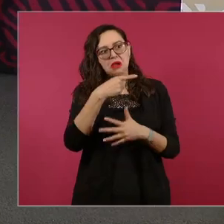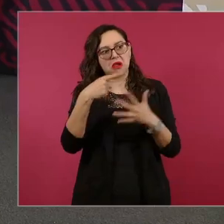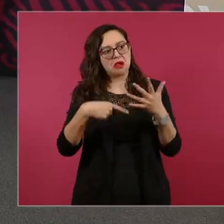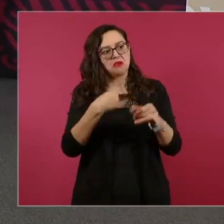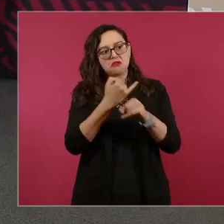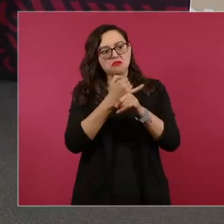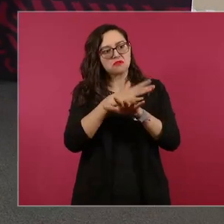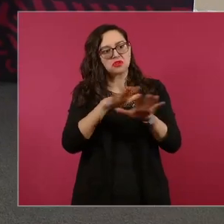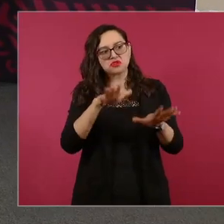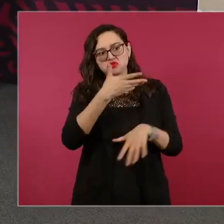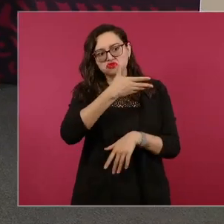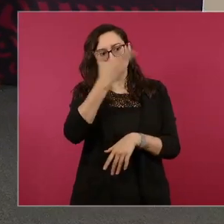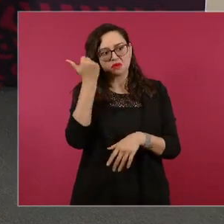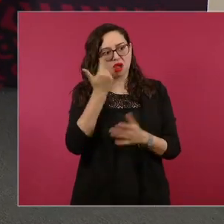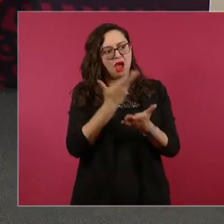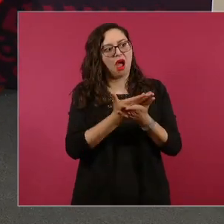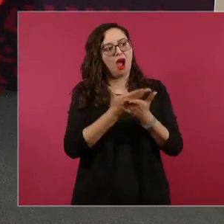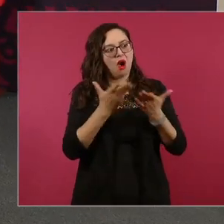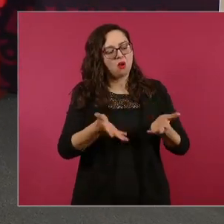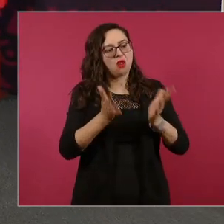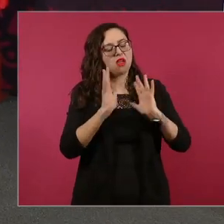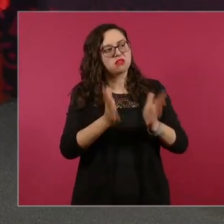no nos perdemos una mañanera.